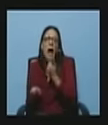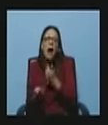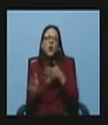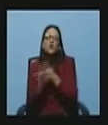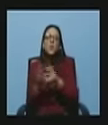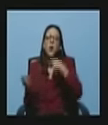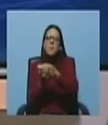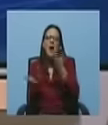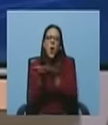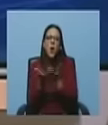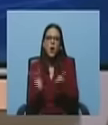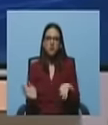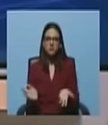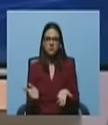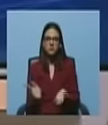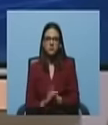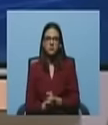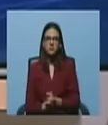decir, sí.